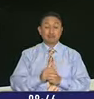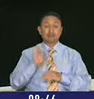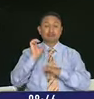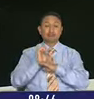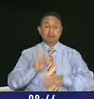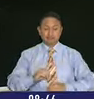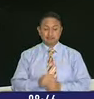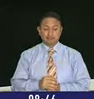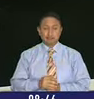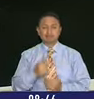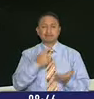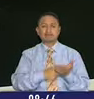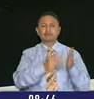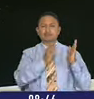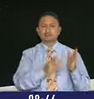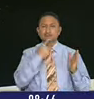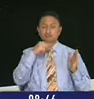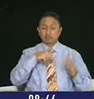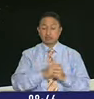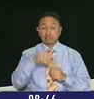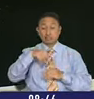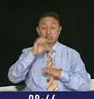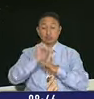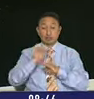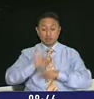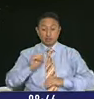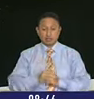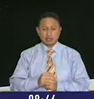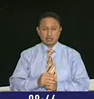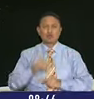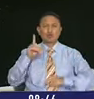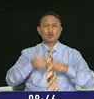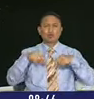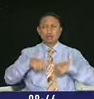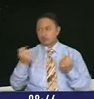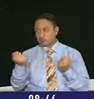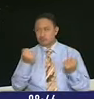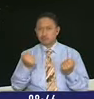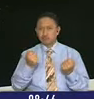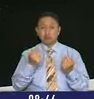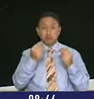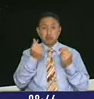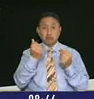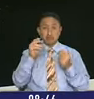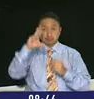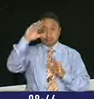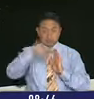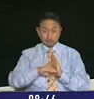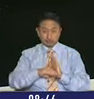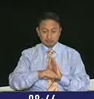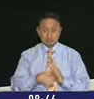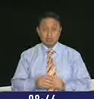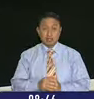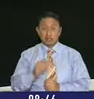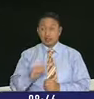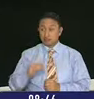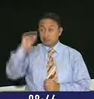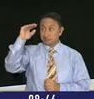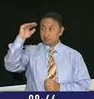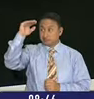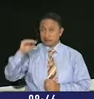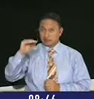Ecuador. Analistas señalan que en nuestro país no tiene capacidad de regular los precios a la baja y una vez que suben,